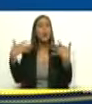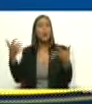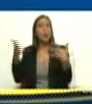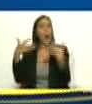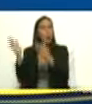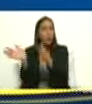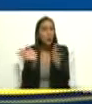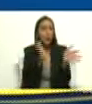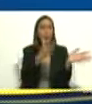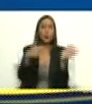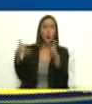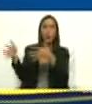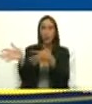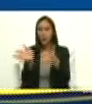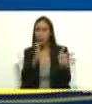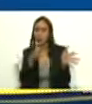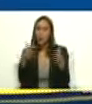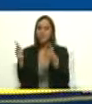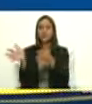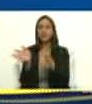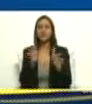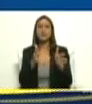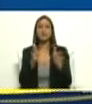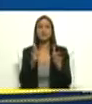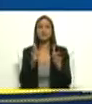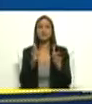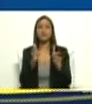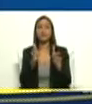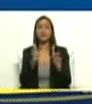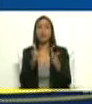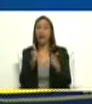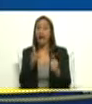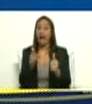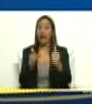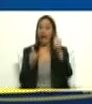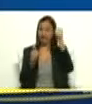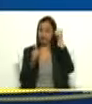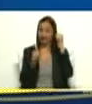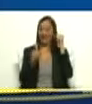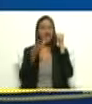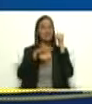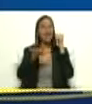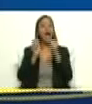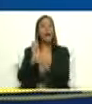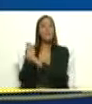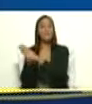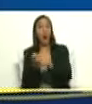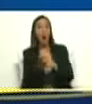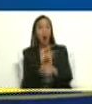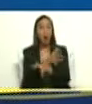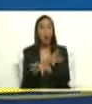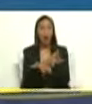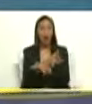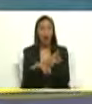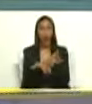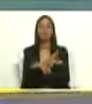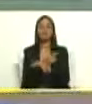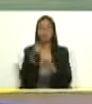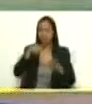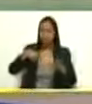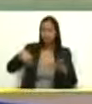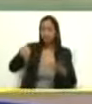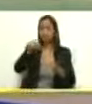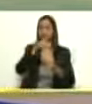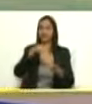la montaña y allá el campo de juego nos vinimos porque tenemos que